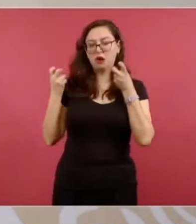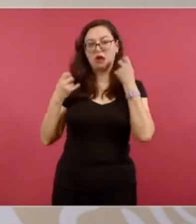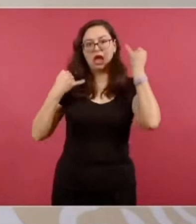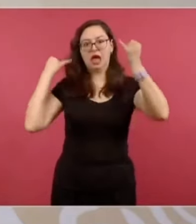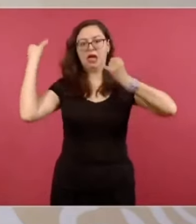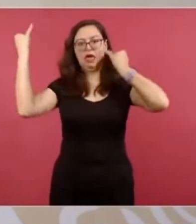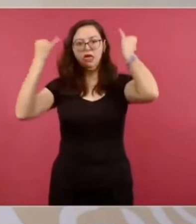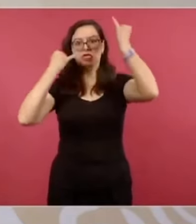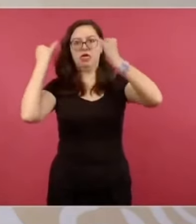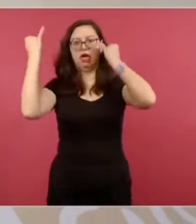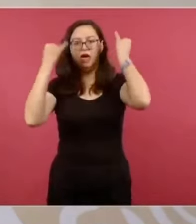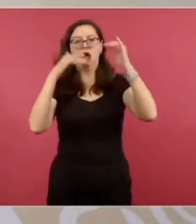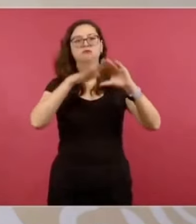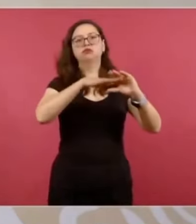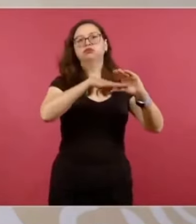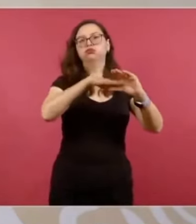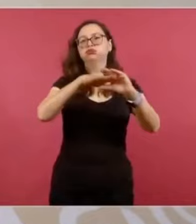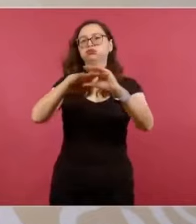Bueno,